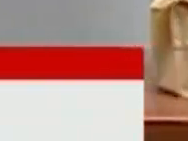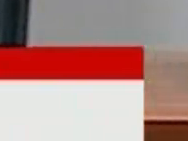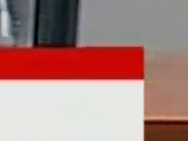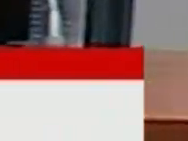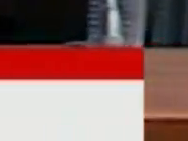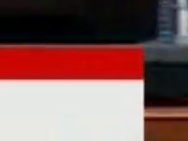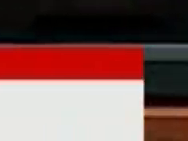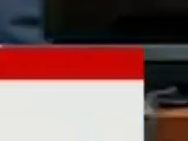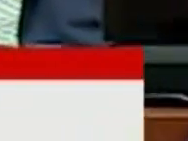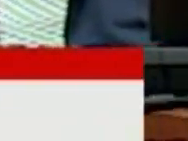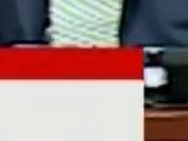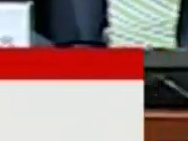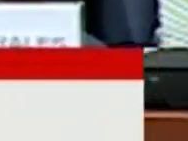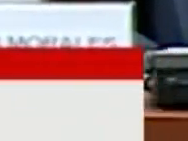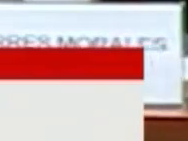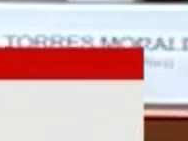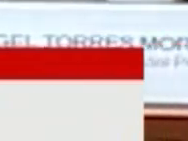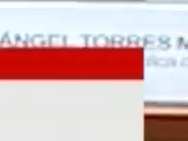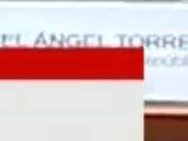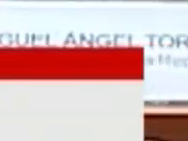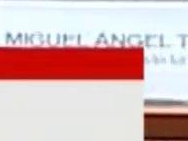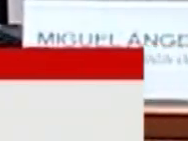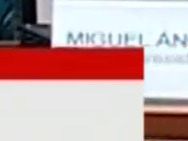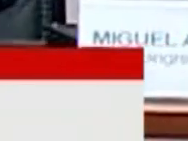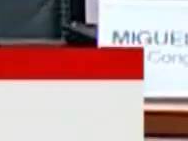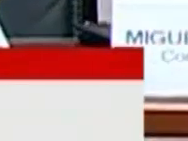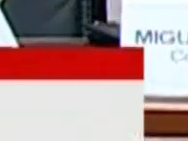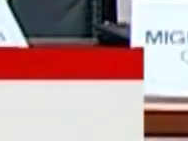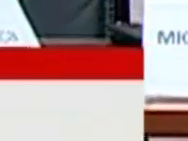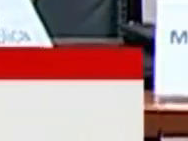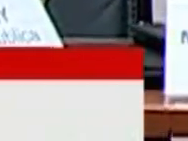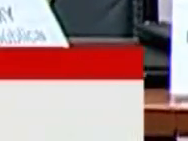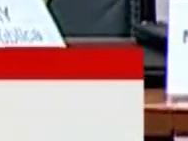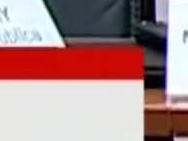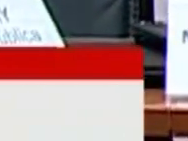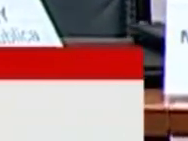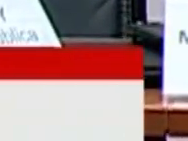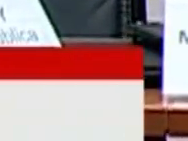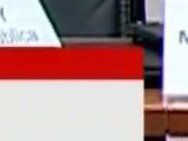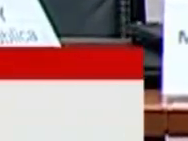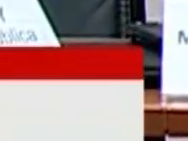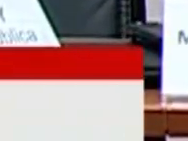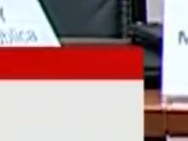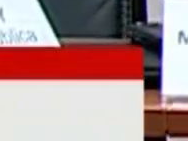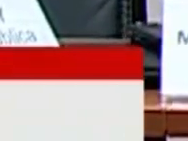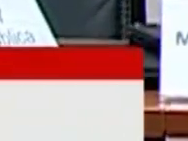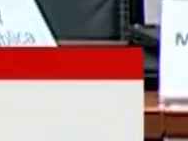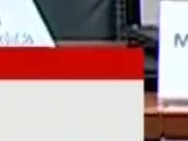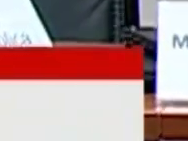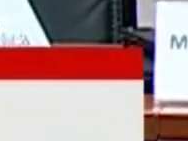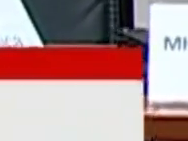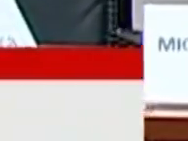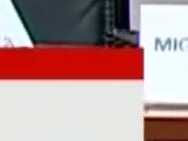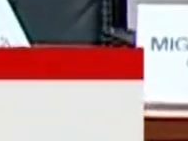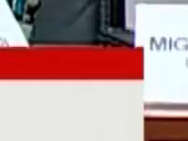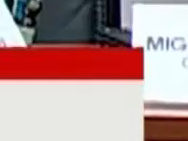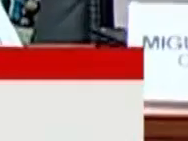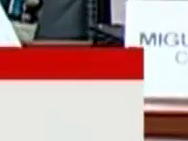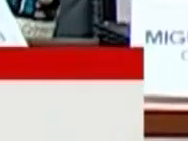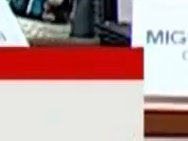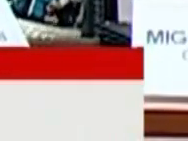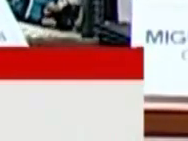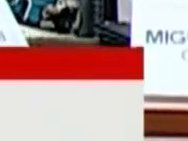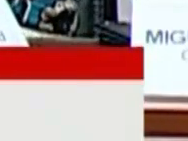exposición. Yo tengo tres preguntas. Tiene que ver con un principio además, y es